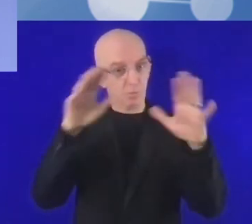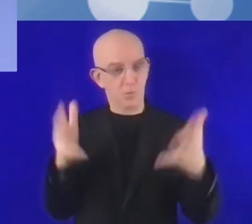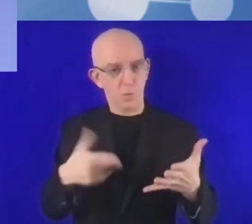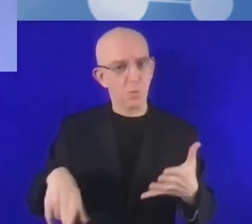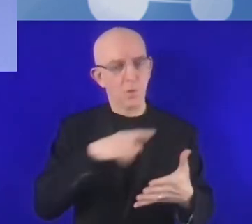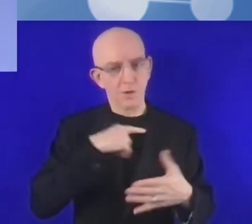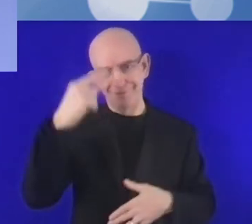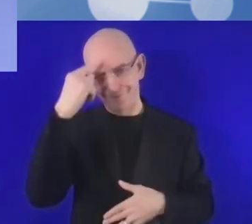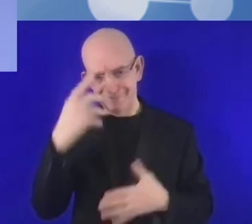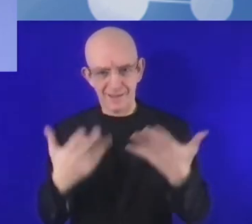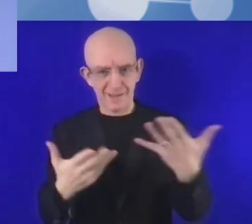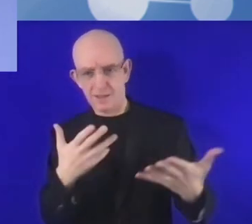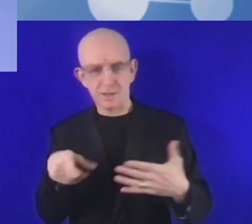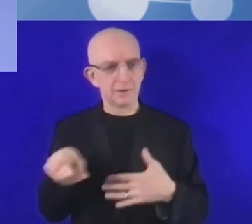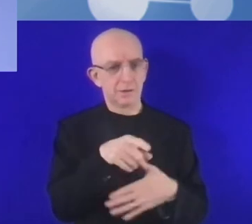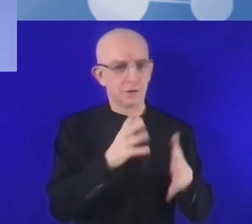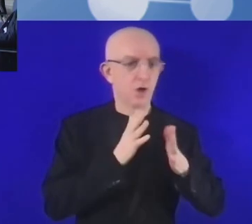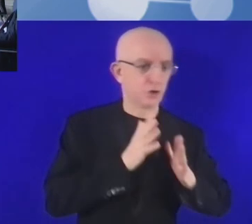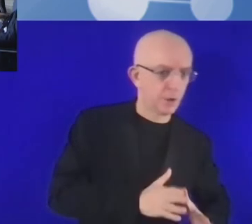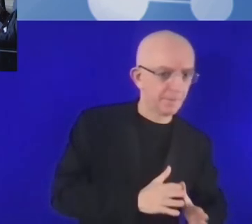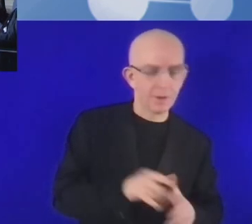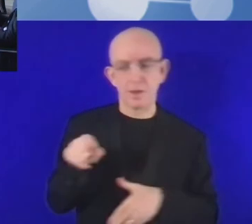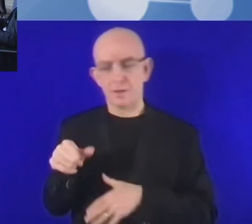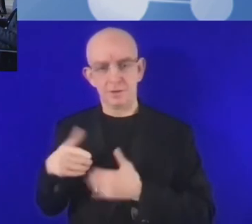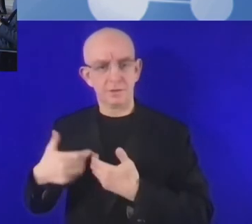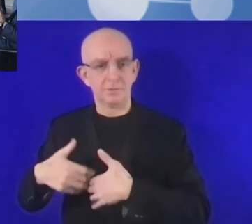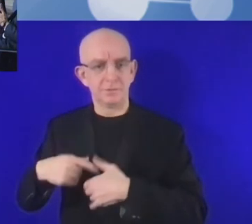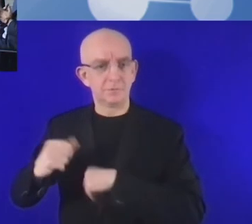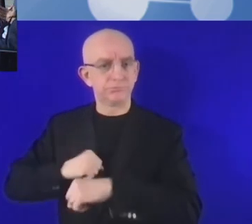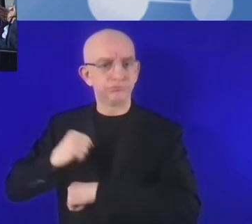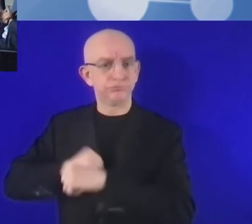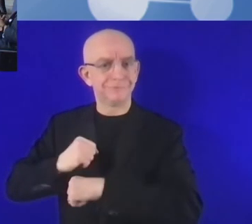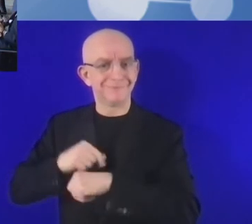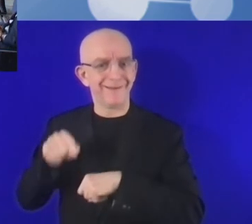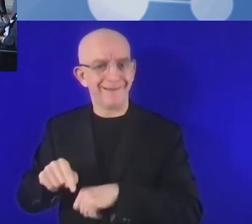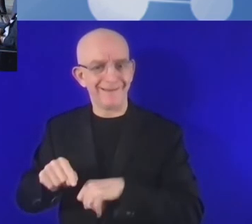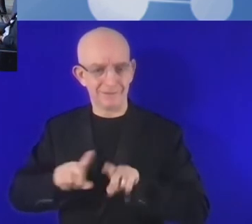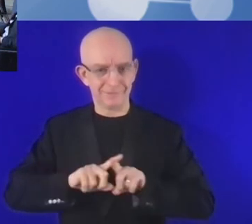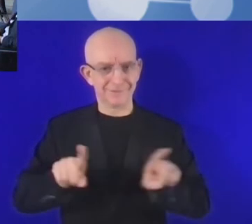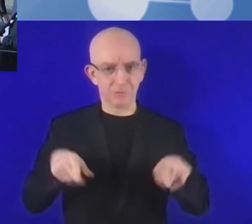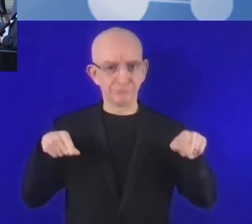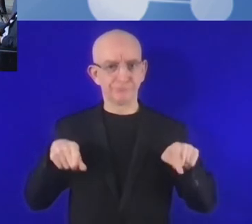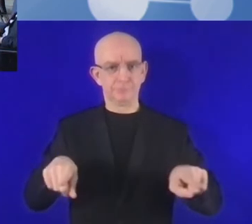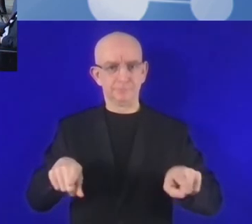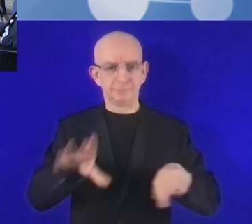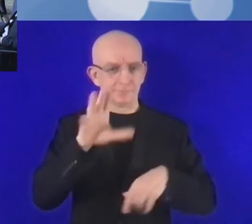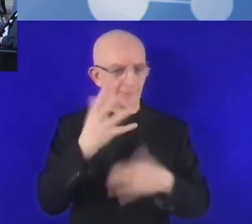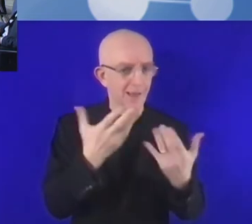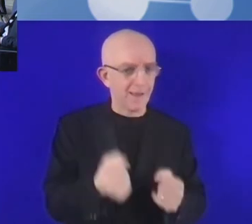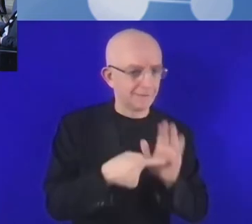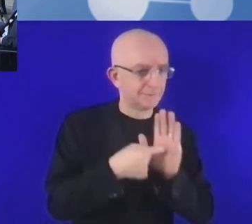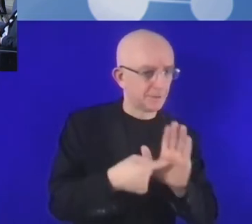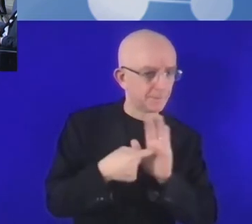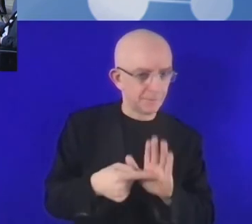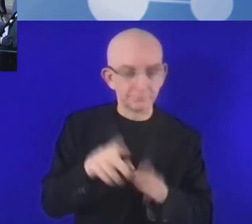que ya dentro de poco no habrá diferencia entre las máquinas y los seres humanos. Pensemos sobre la inteligencia artificial.